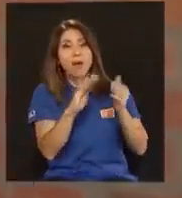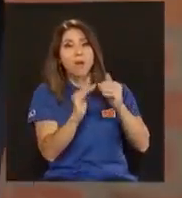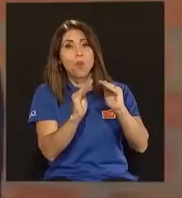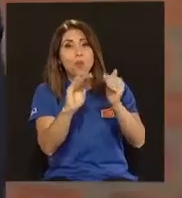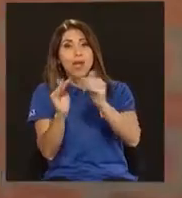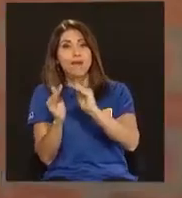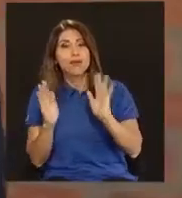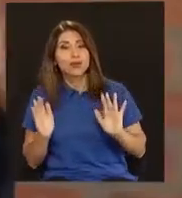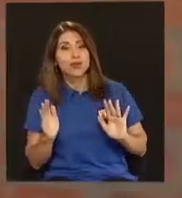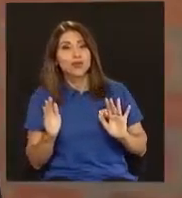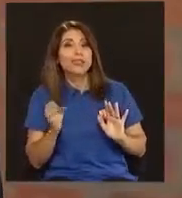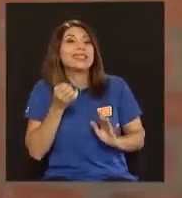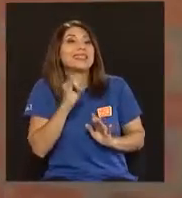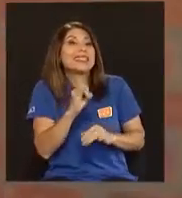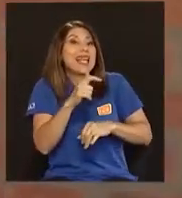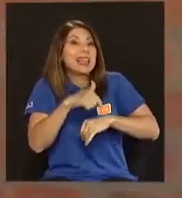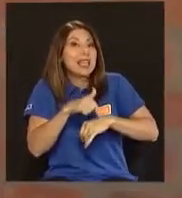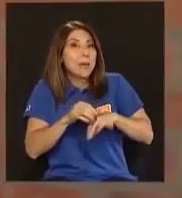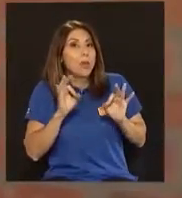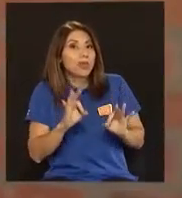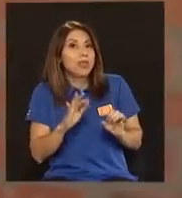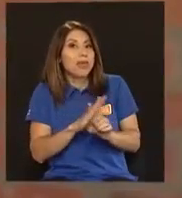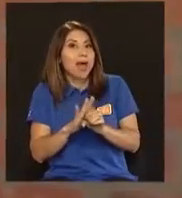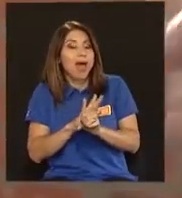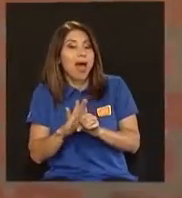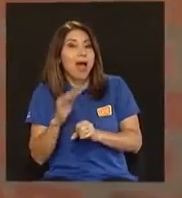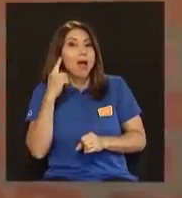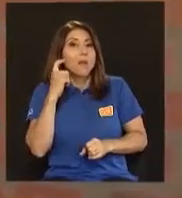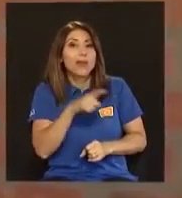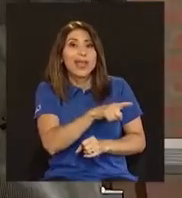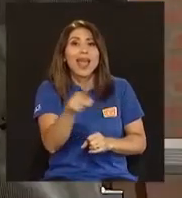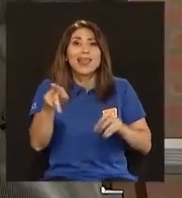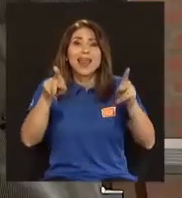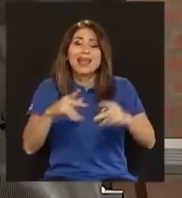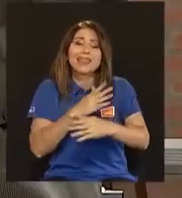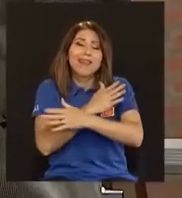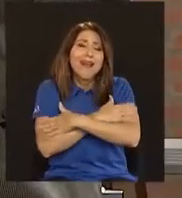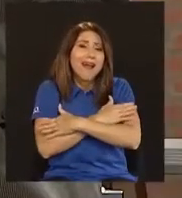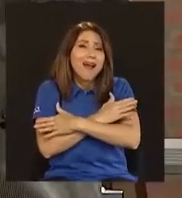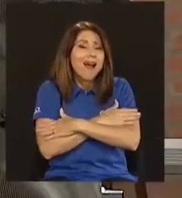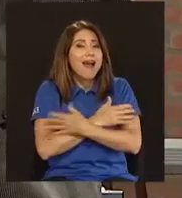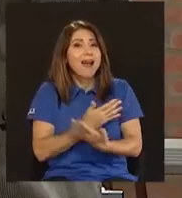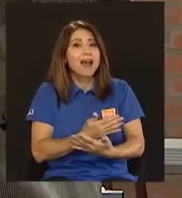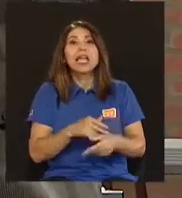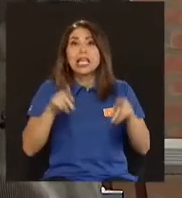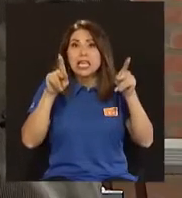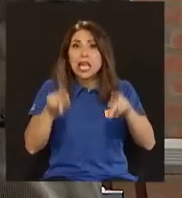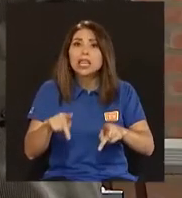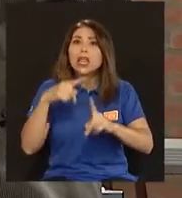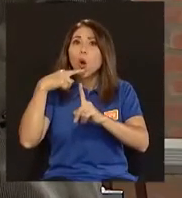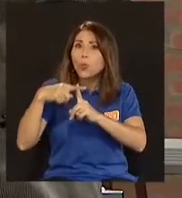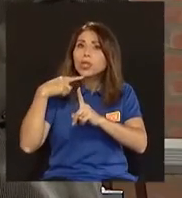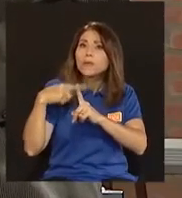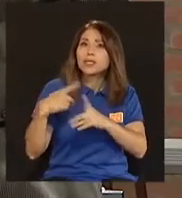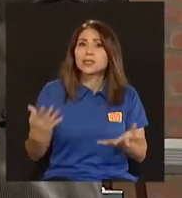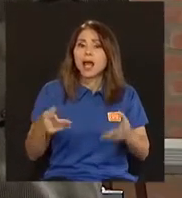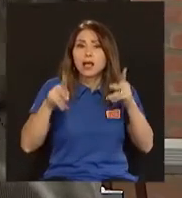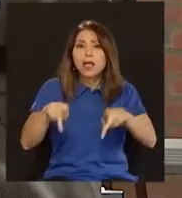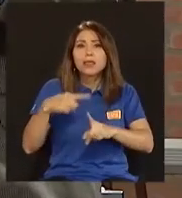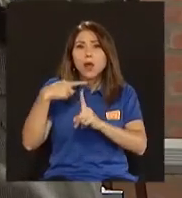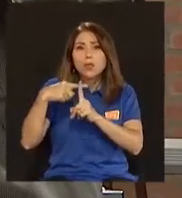da, porque la calidez... el optimismo. Gente optimista. Ajá. Uno podría imaginarse